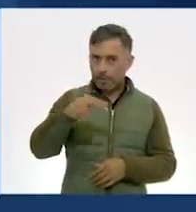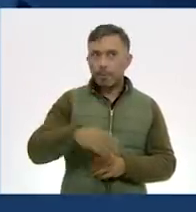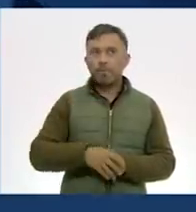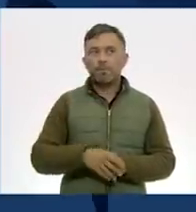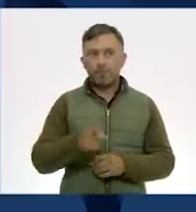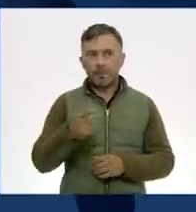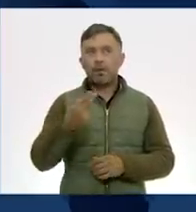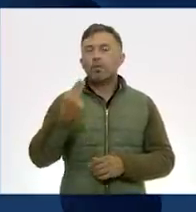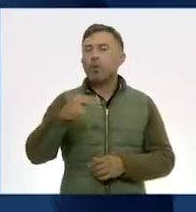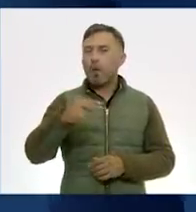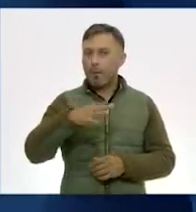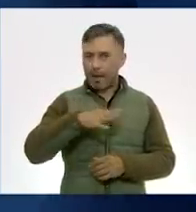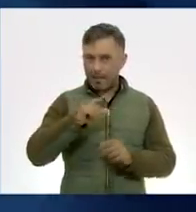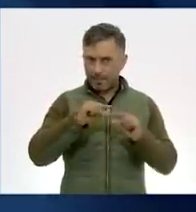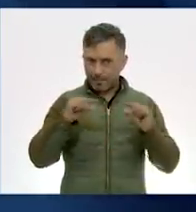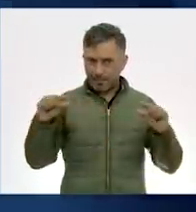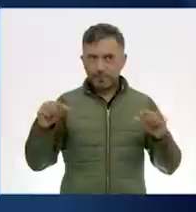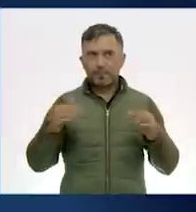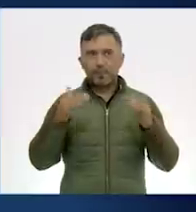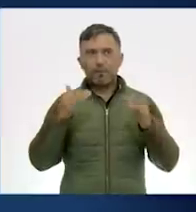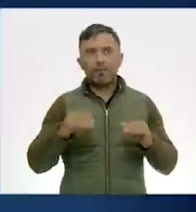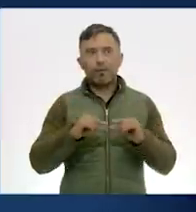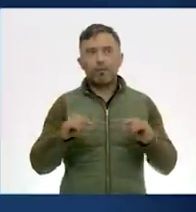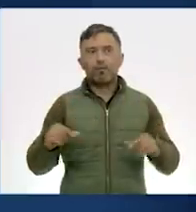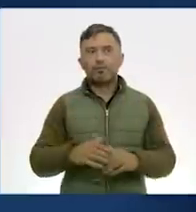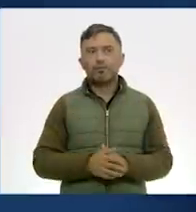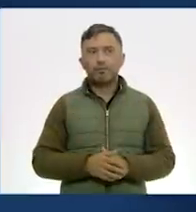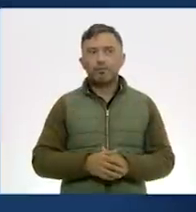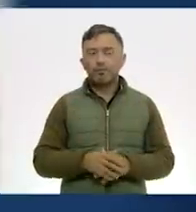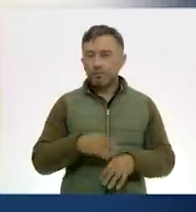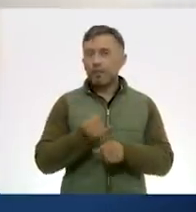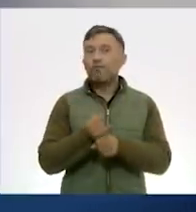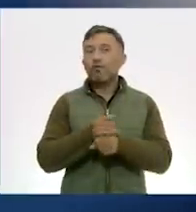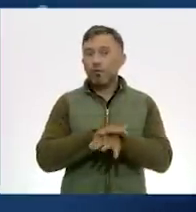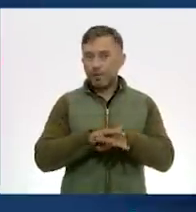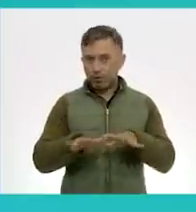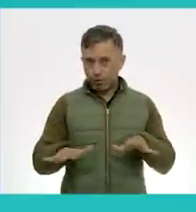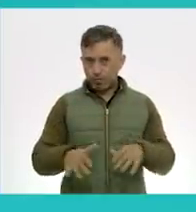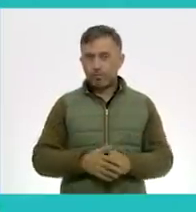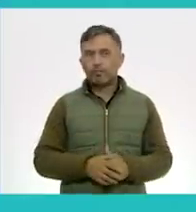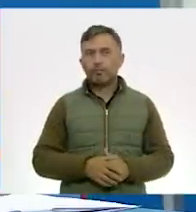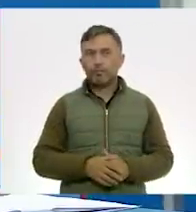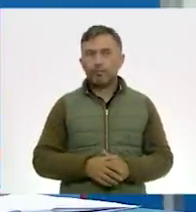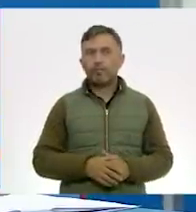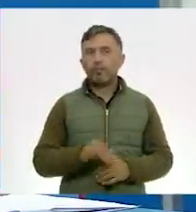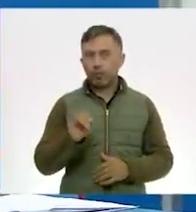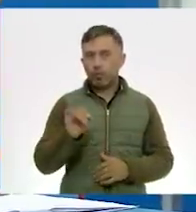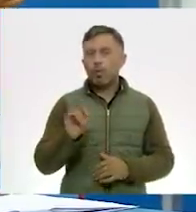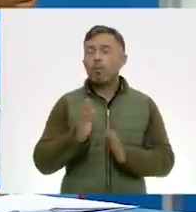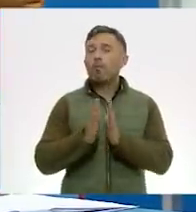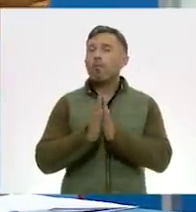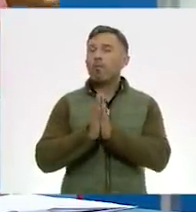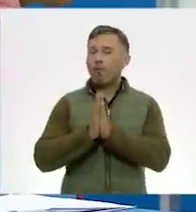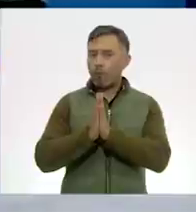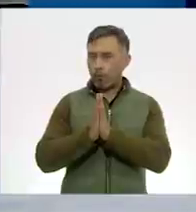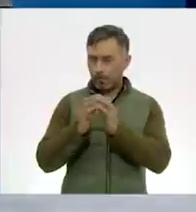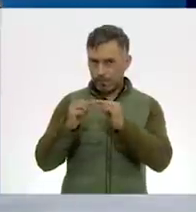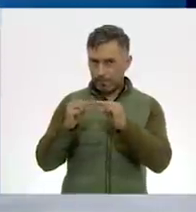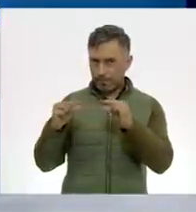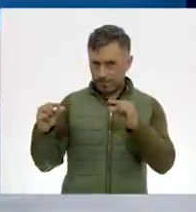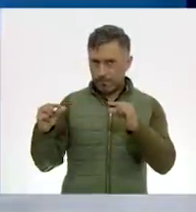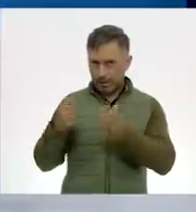sus nombres. Y aquí debajo. tenemos información. Así es. Bien, María, pues te voy a pedir que me ayudes Claro